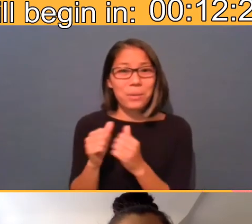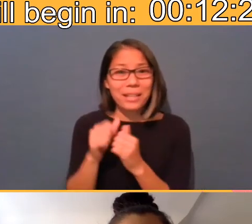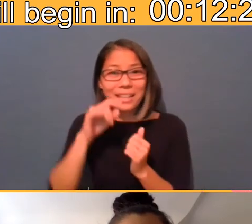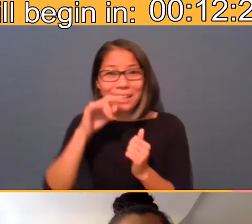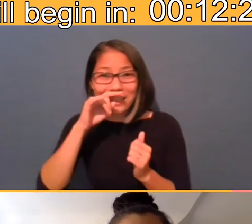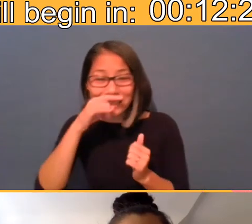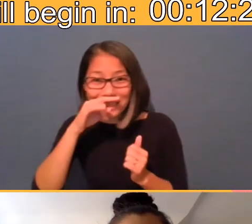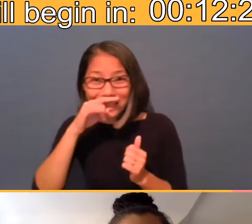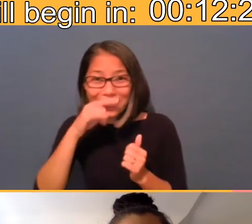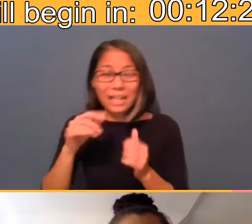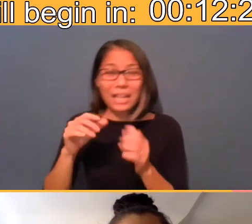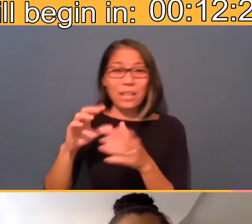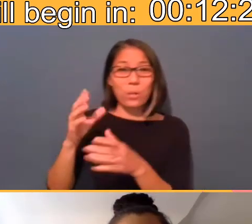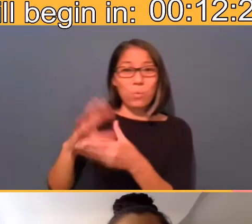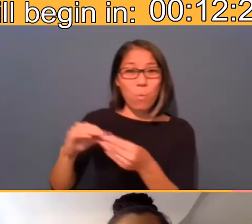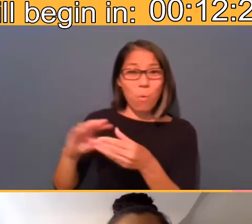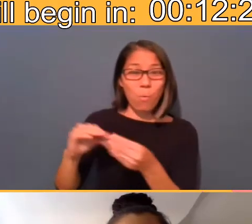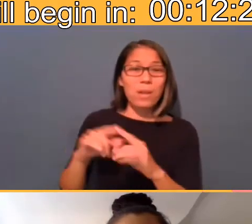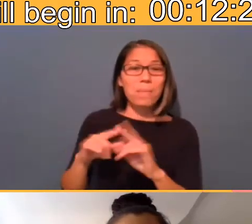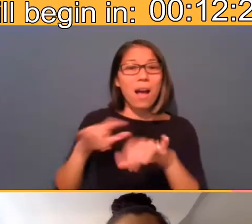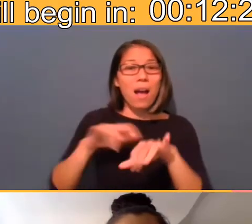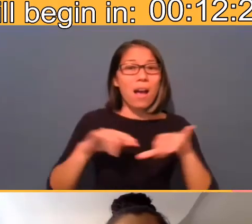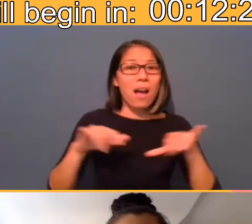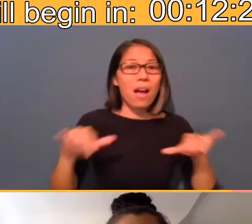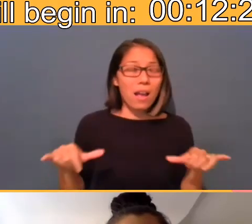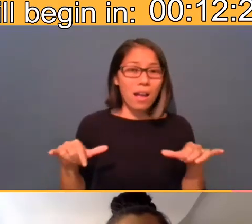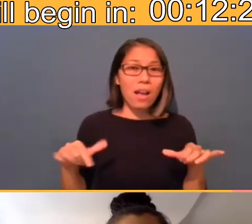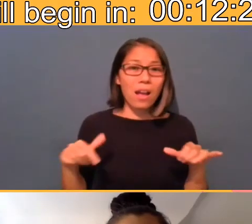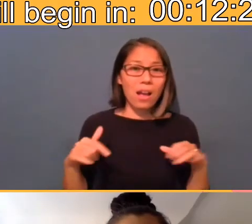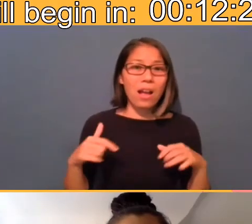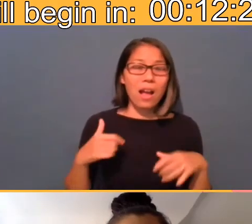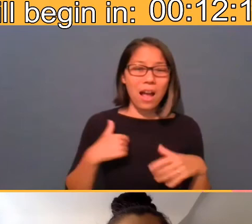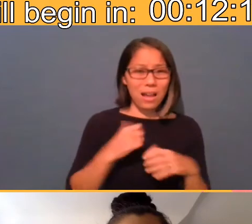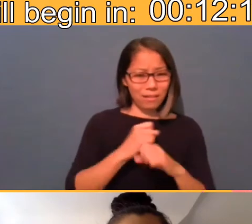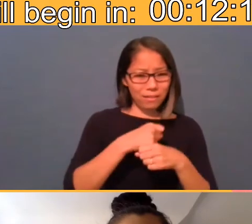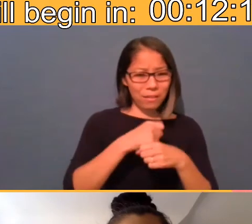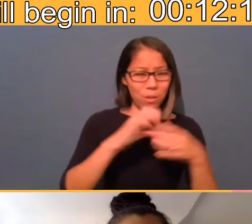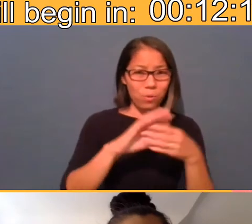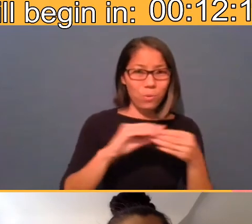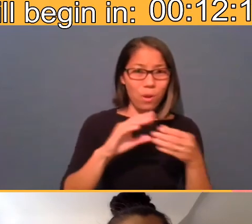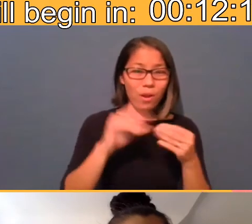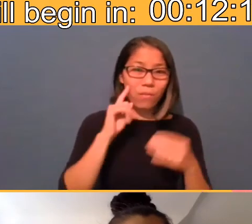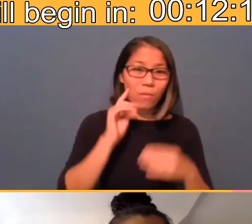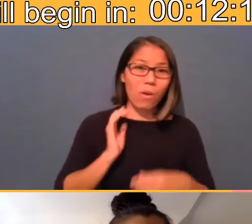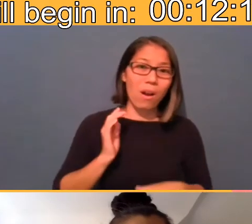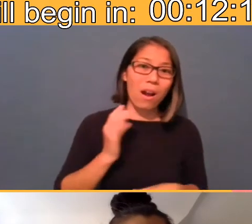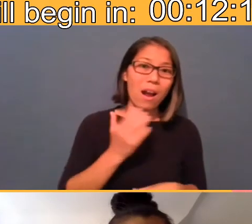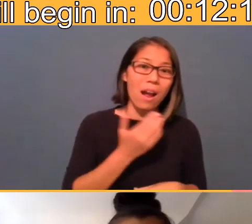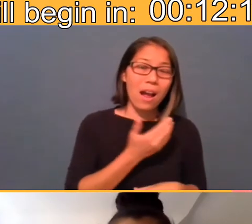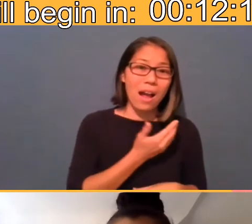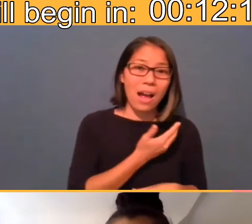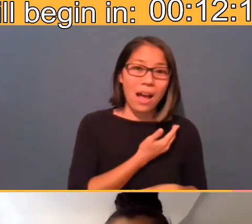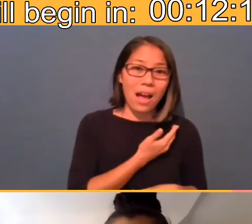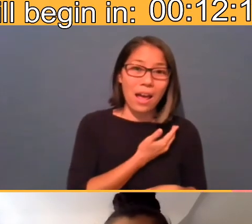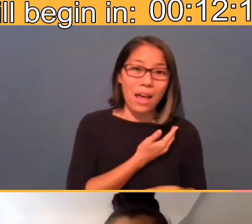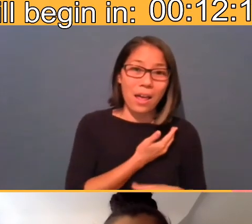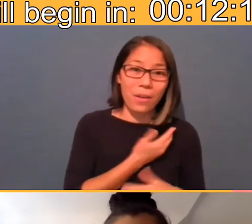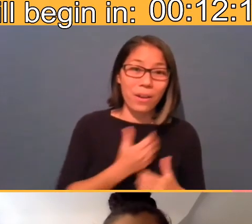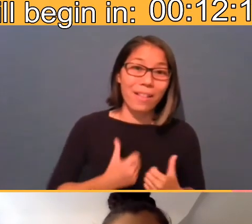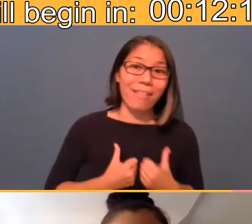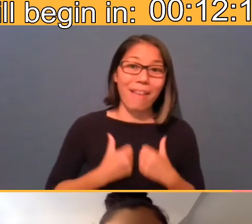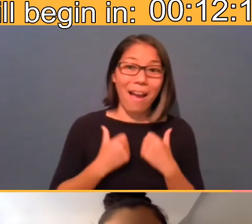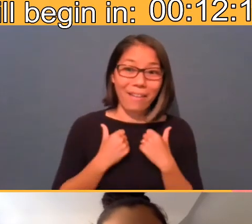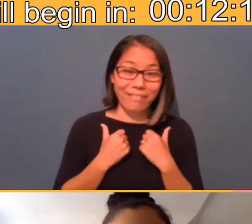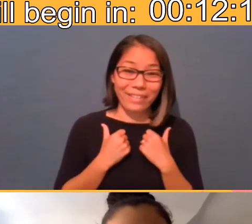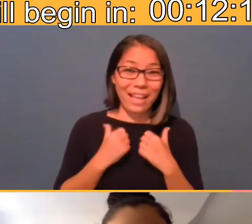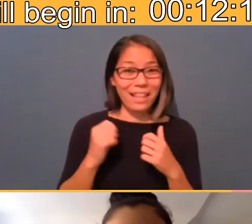una historia, pero también yo quería escribir una historia sobre nuestra habilidad de sobrevivir, de